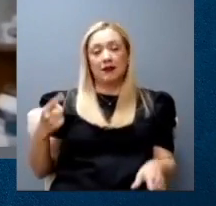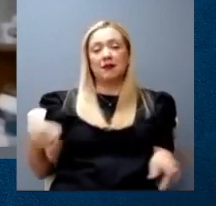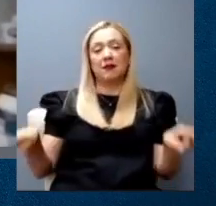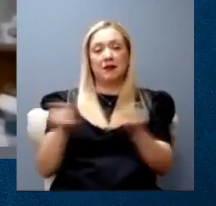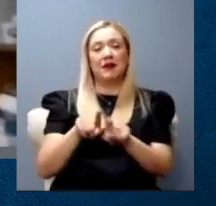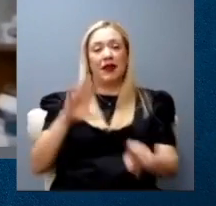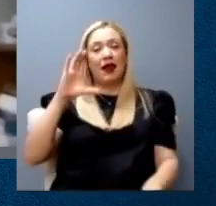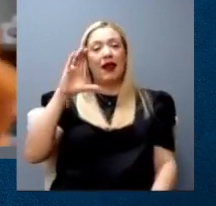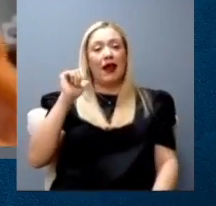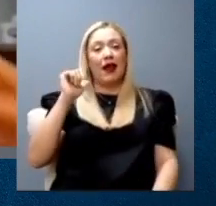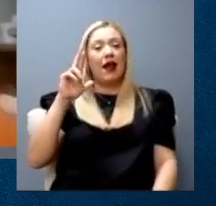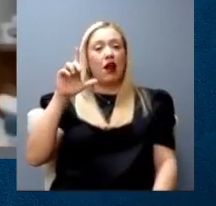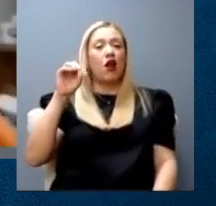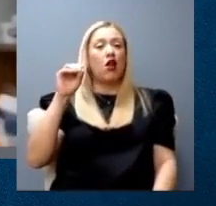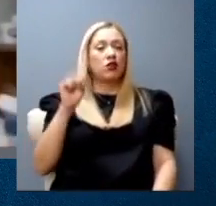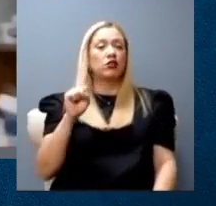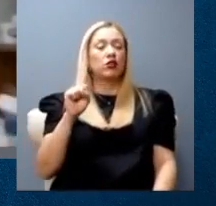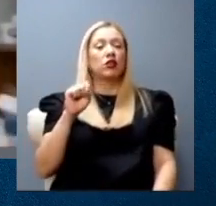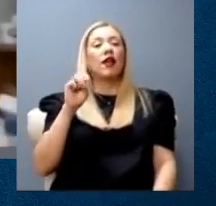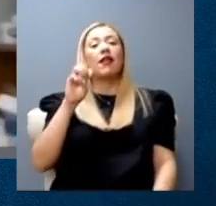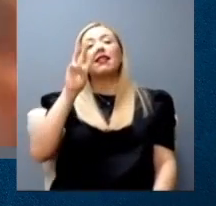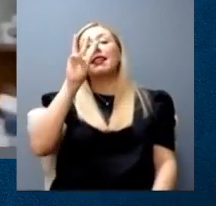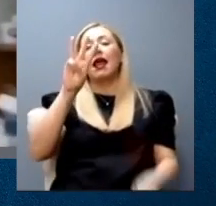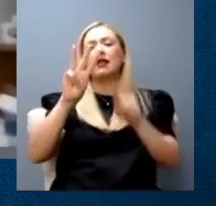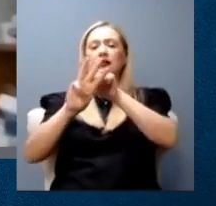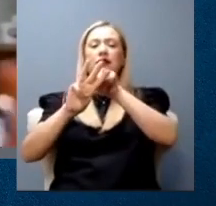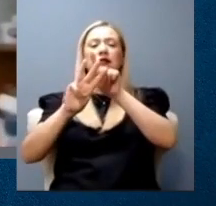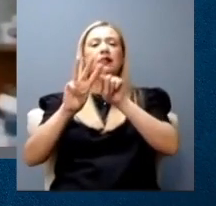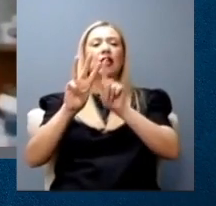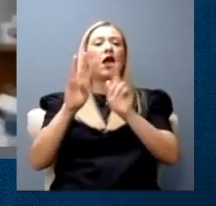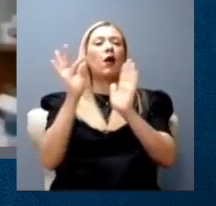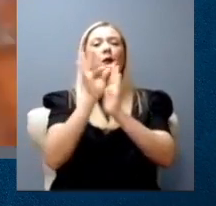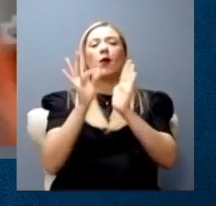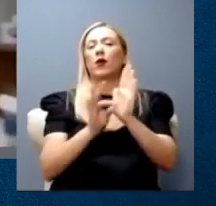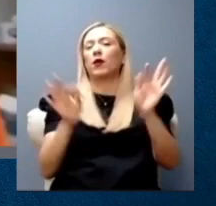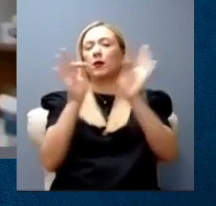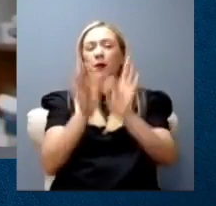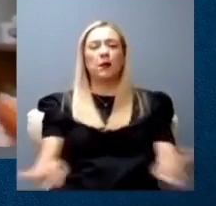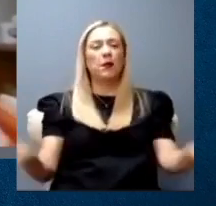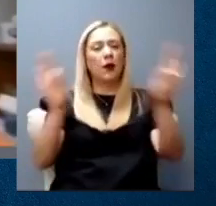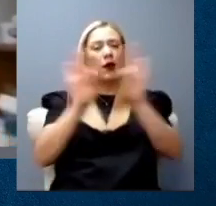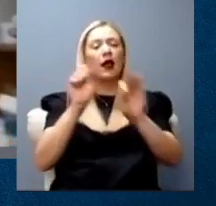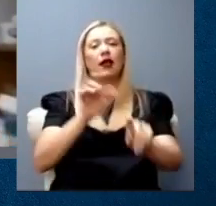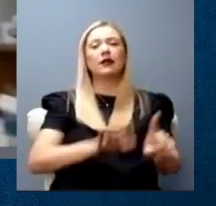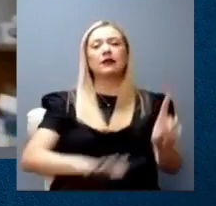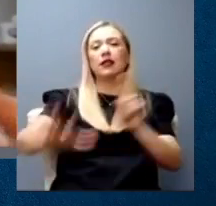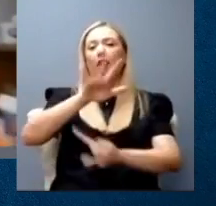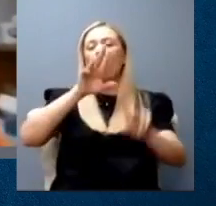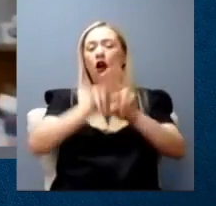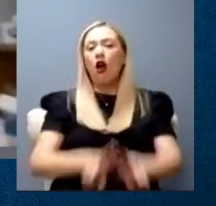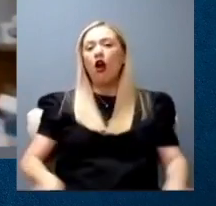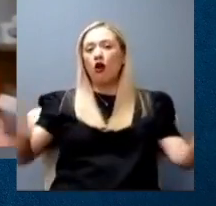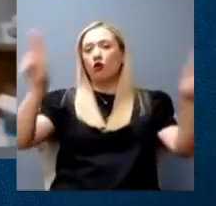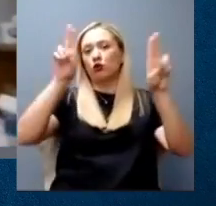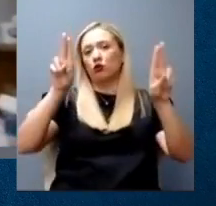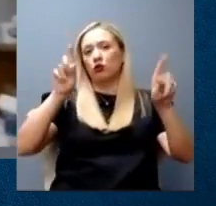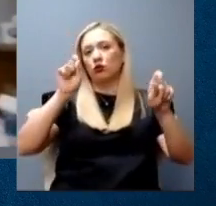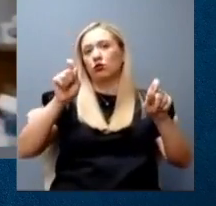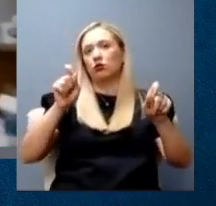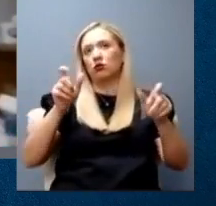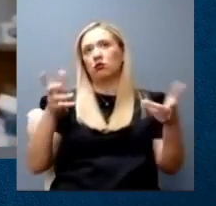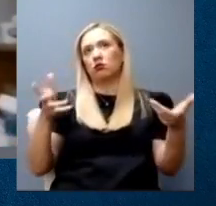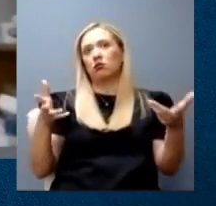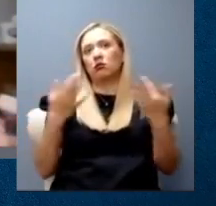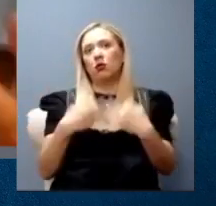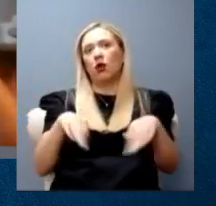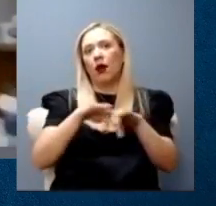tan elocuentemente, ¿no? Estos 3 ejes que forman parte del sistema de Naciones Unidas y que son fundacionales